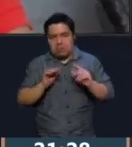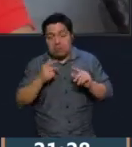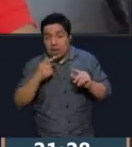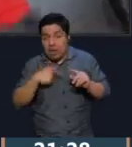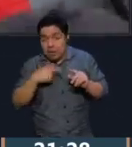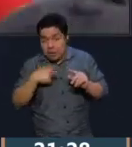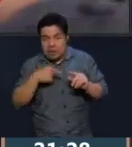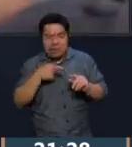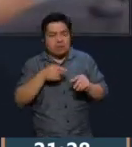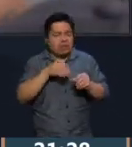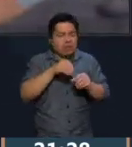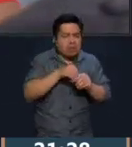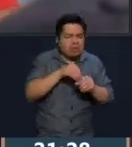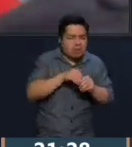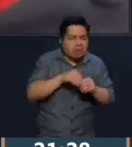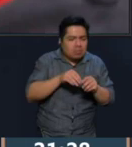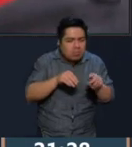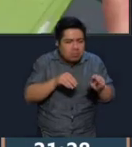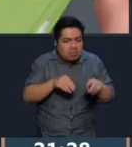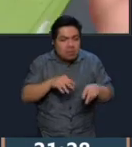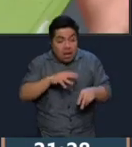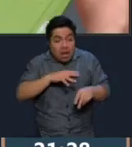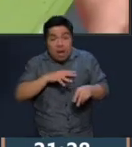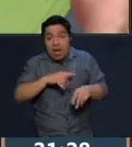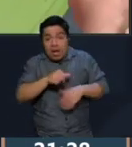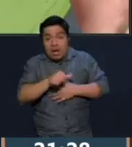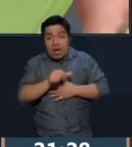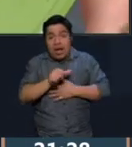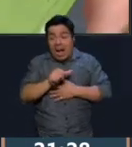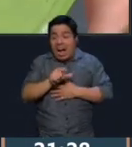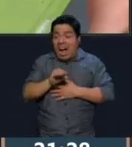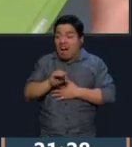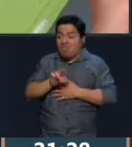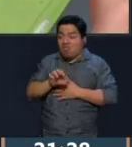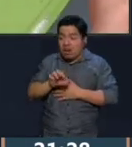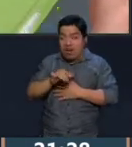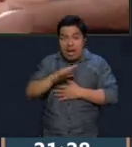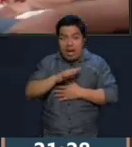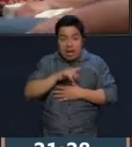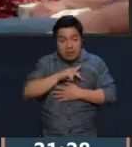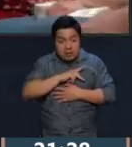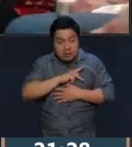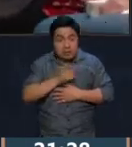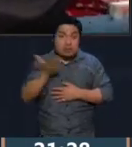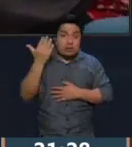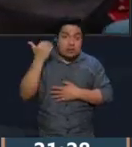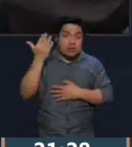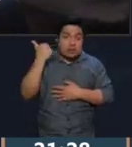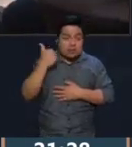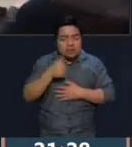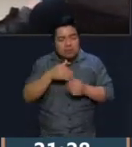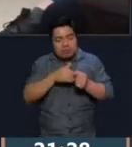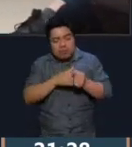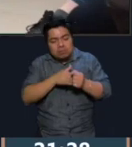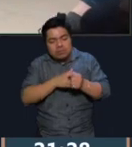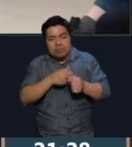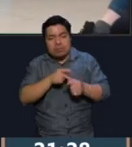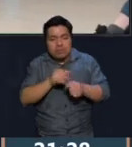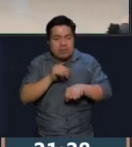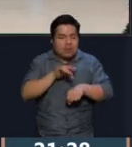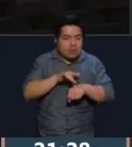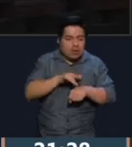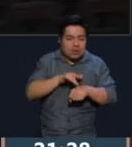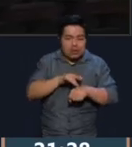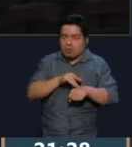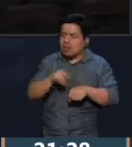resulta que una persona se percata que tiene una cuenta que la tenían clasificada como inactiva y la